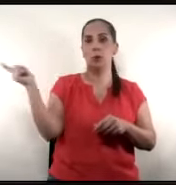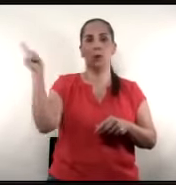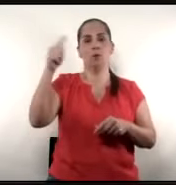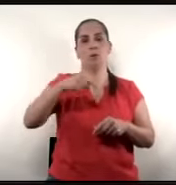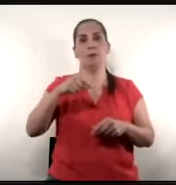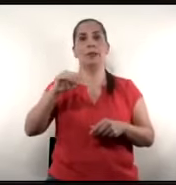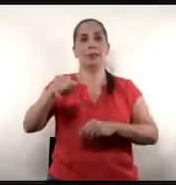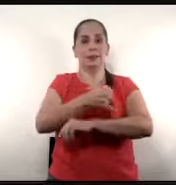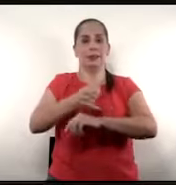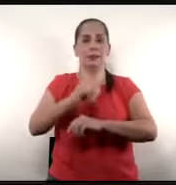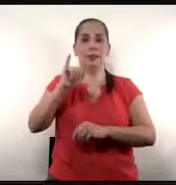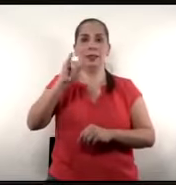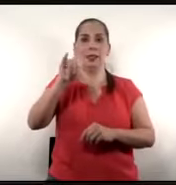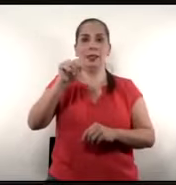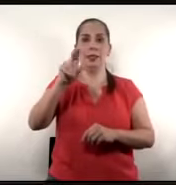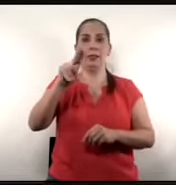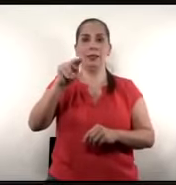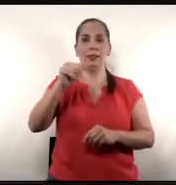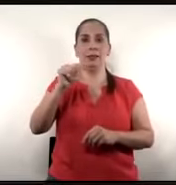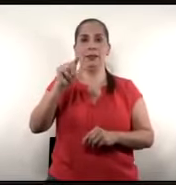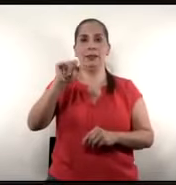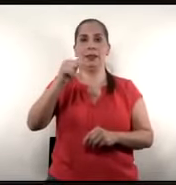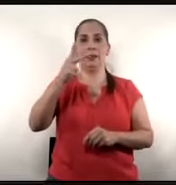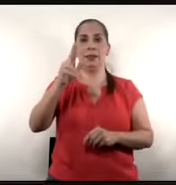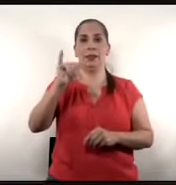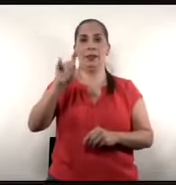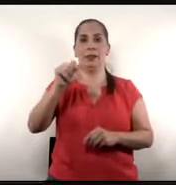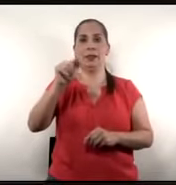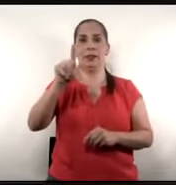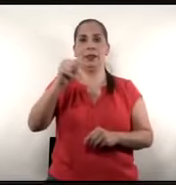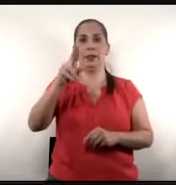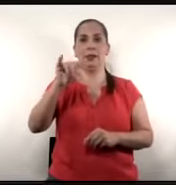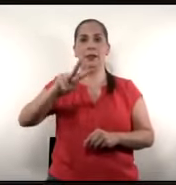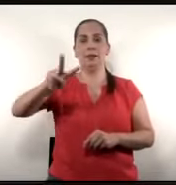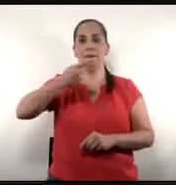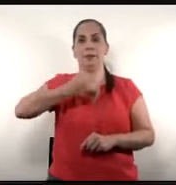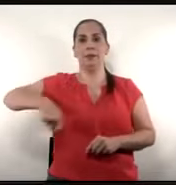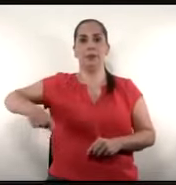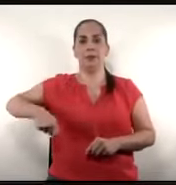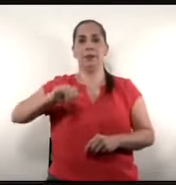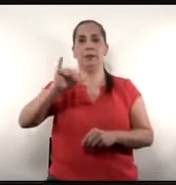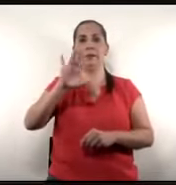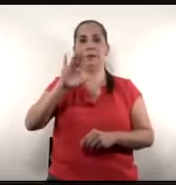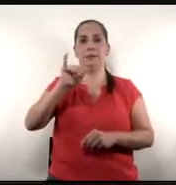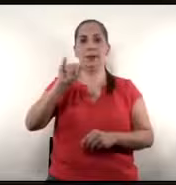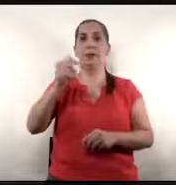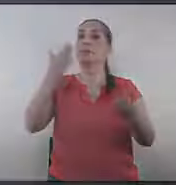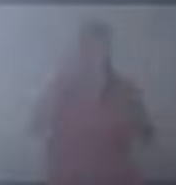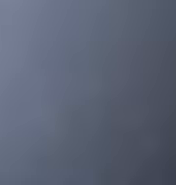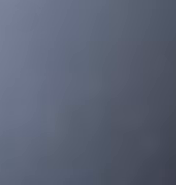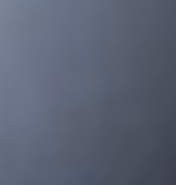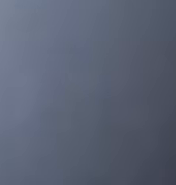ingeniera Ileana Aguilar Aguilar, vicepresidenta de la Junta Directiva General del CEFIA. Muy buenas noches, doña